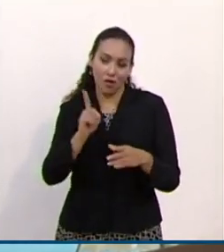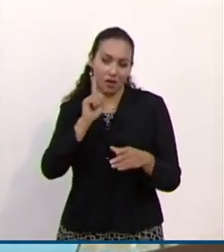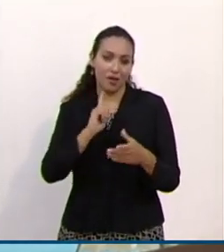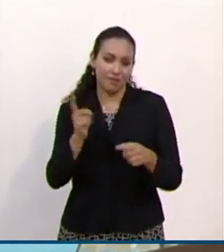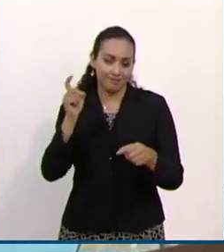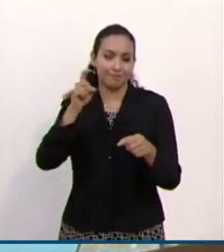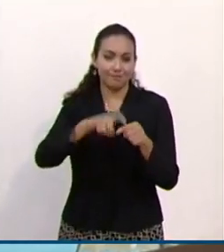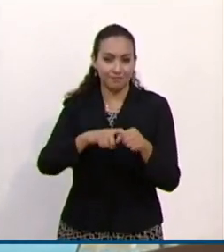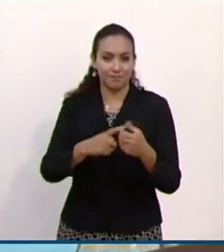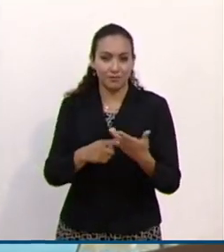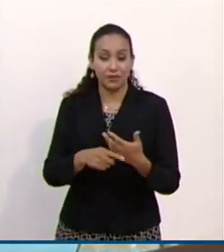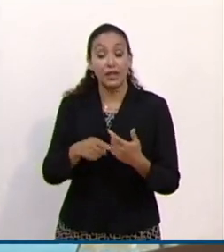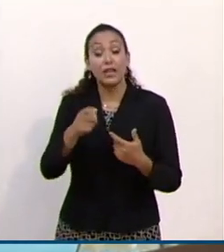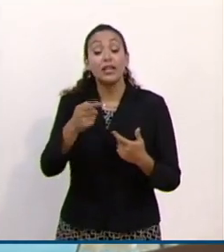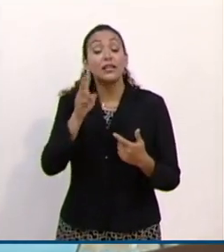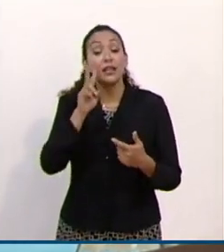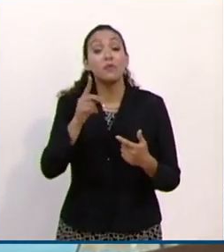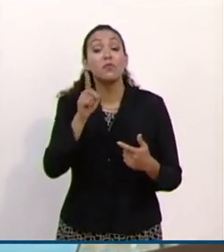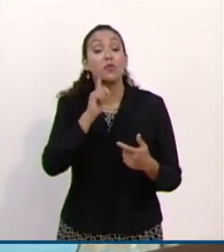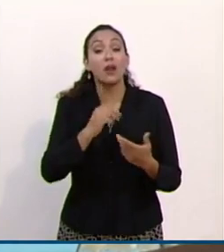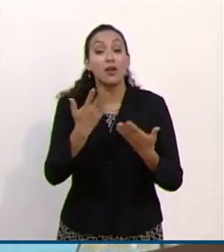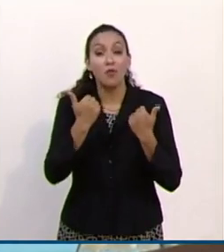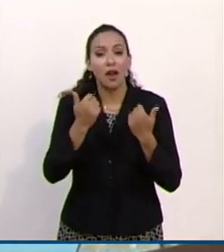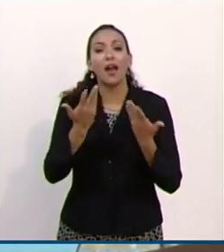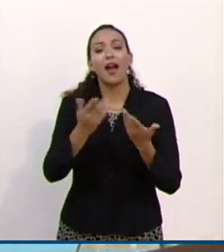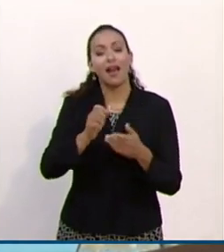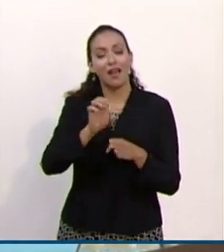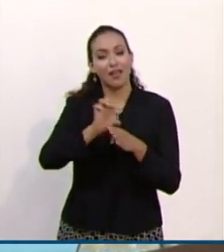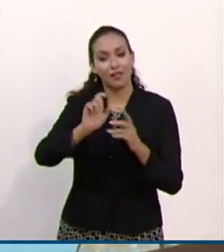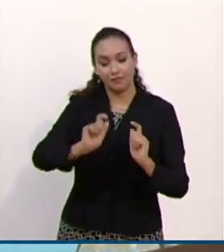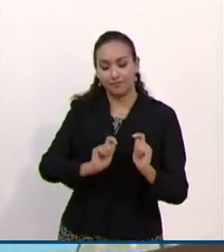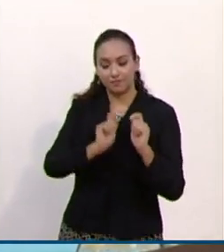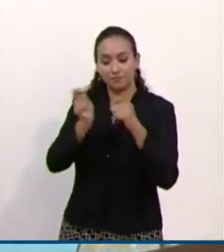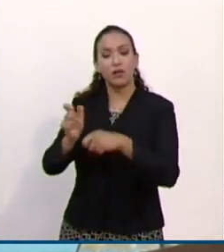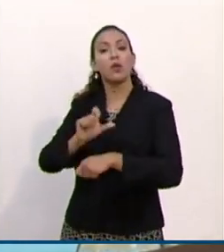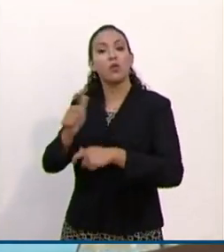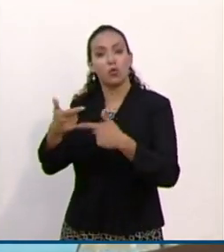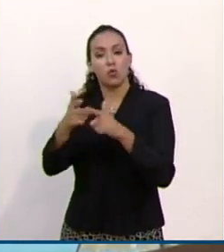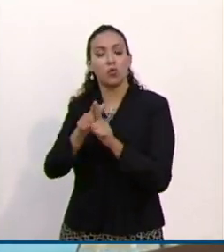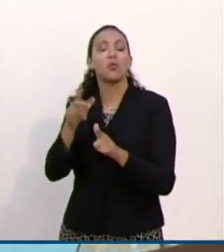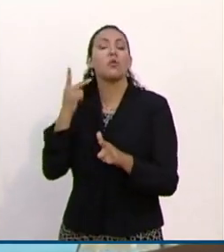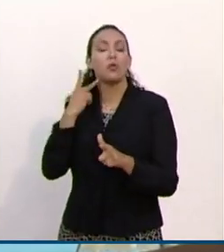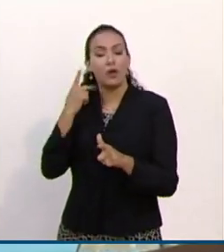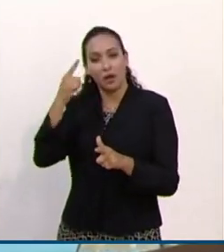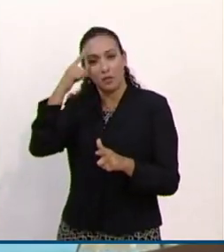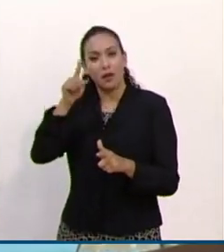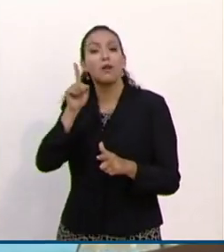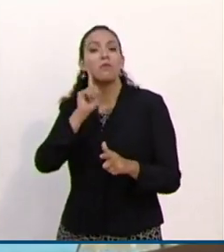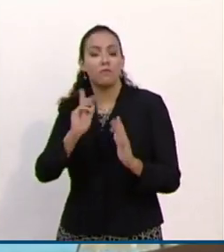serían reasignados al resto de los partidos que sí cuentan con derecho a